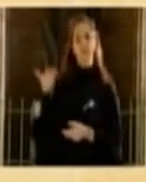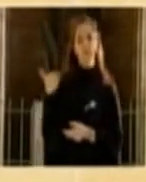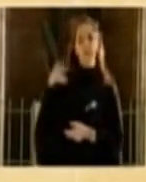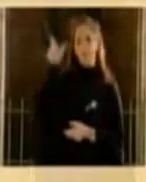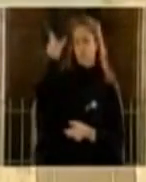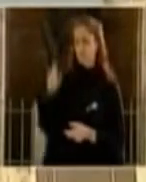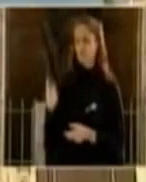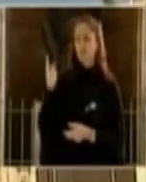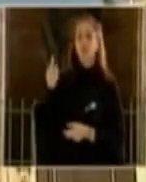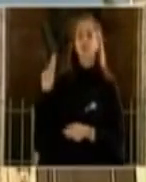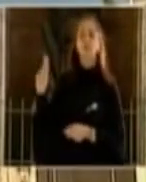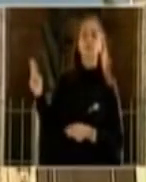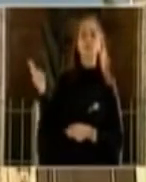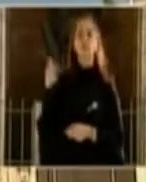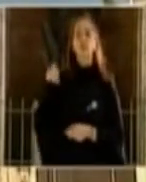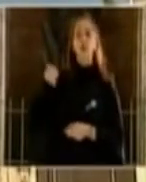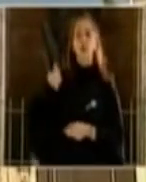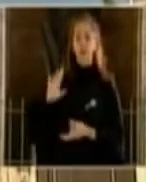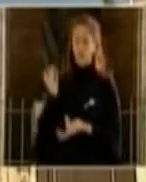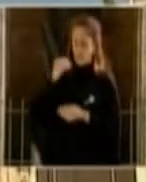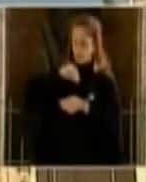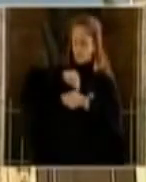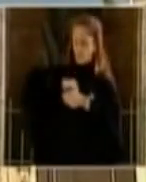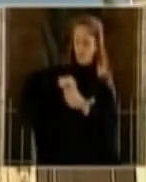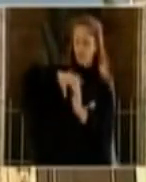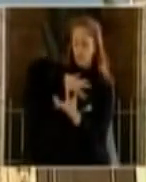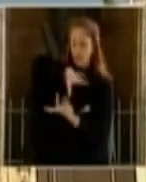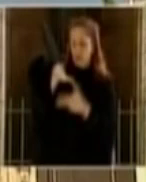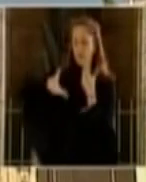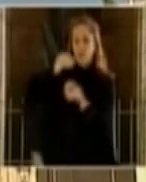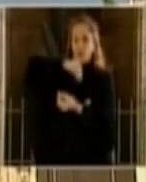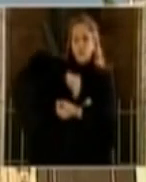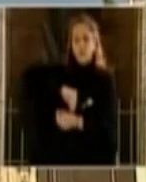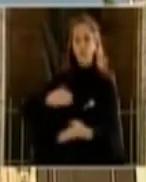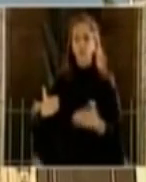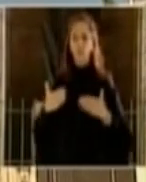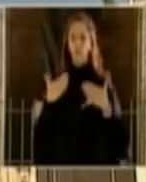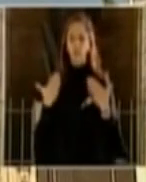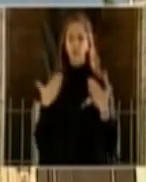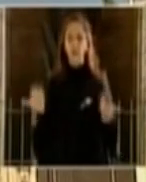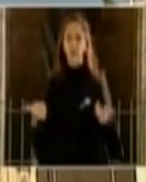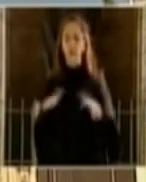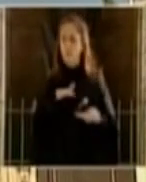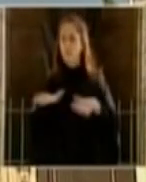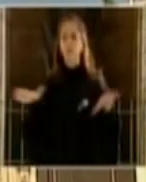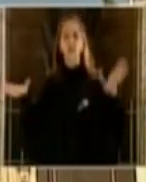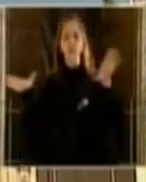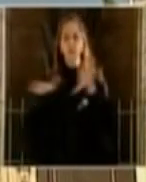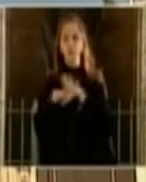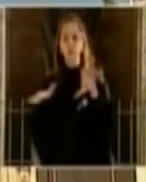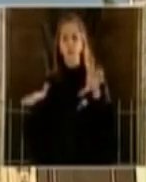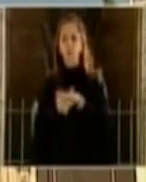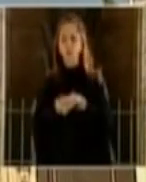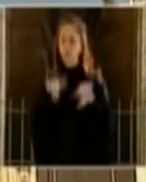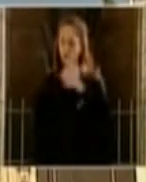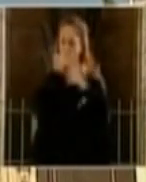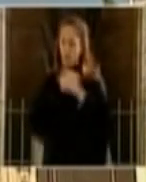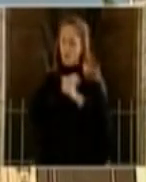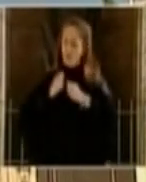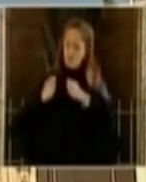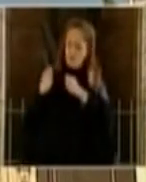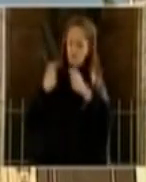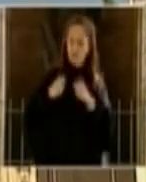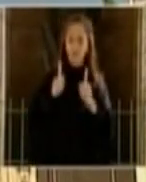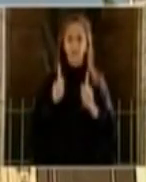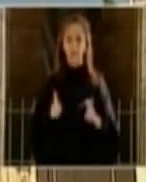un hombre que encarnó el fervor de la revolución cuando fue preciso y la calma de la paz cuando hizo